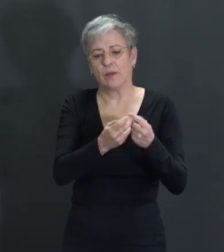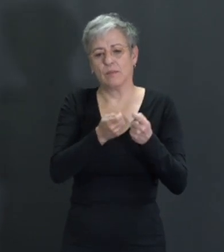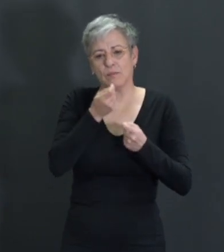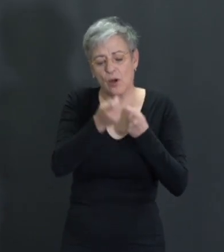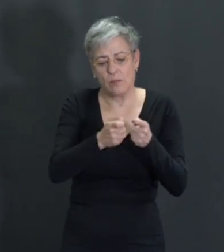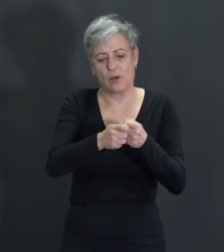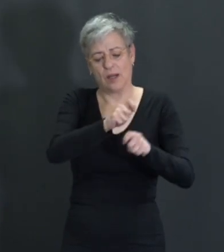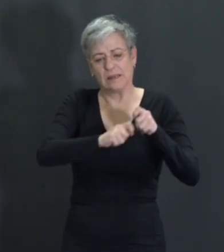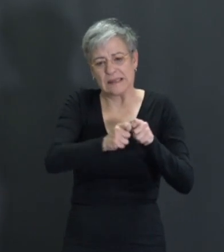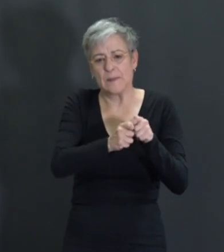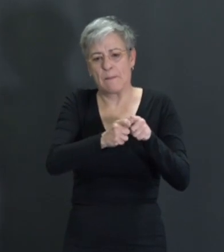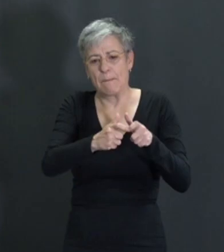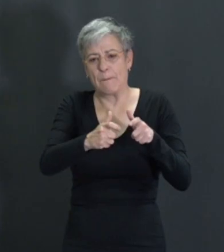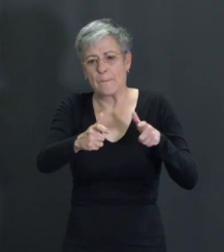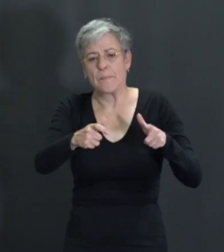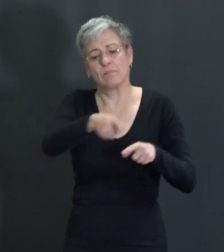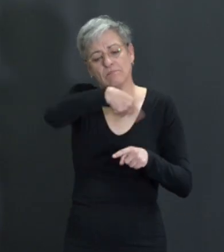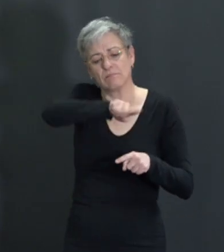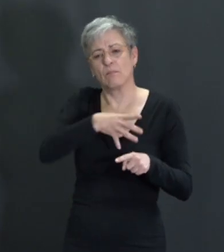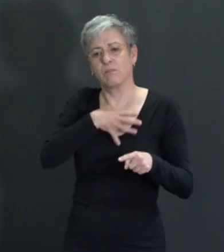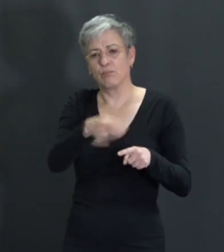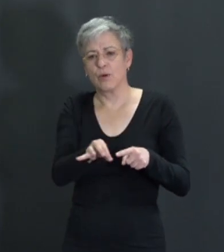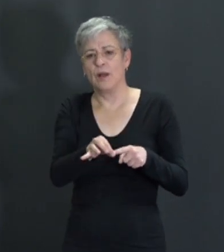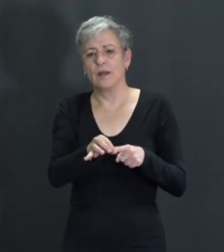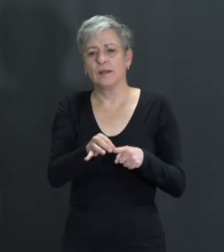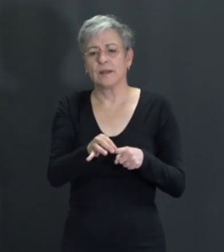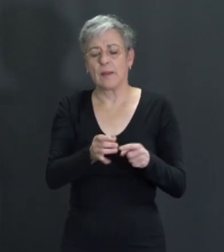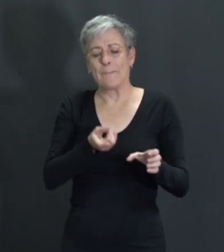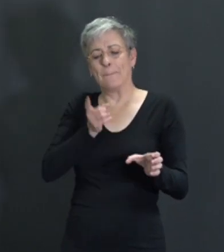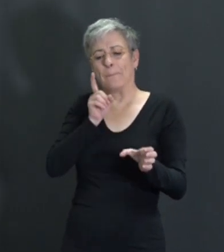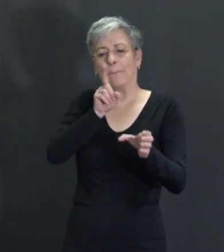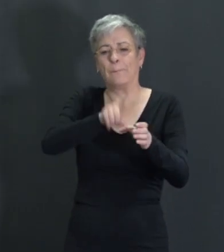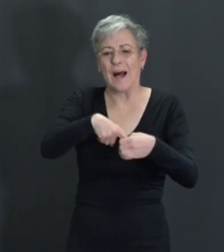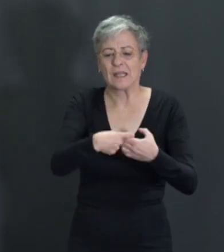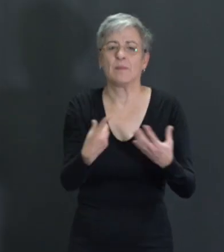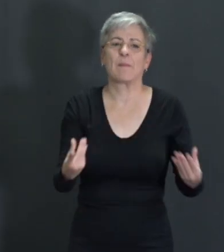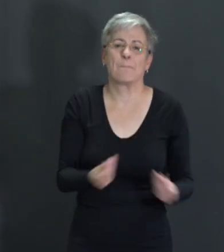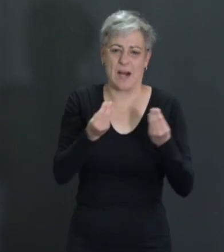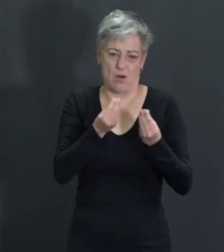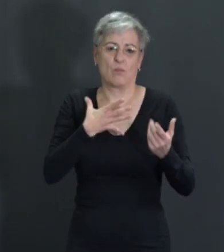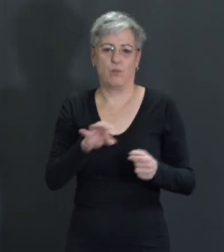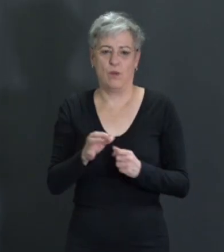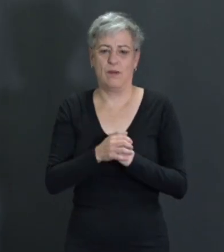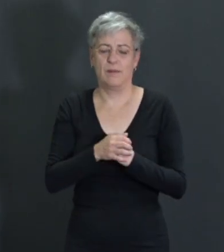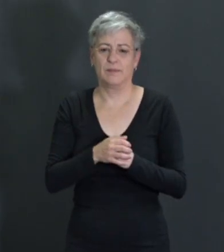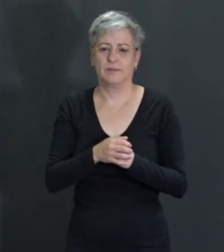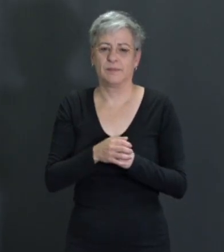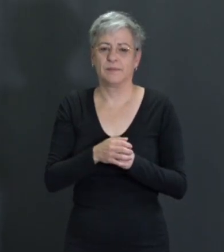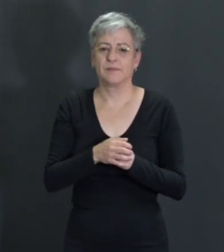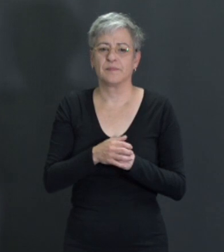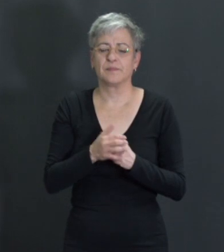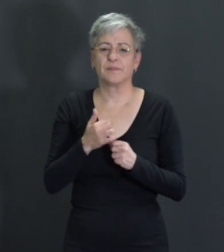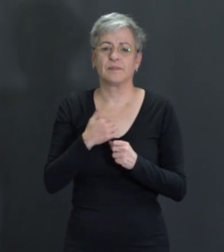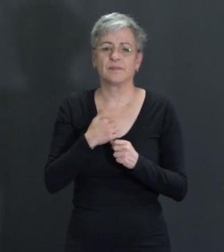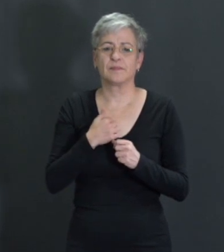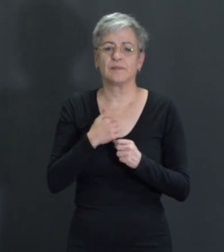crecimiento por el cual ellos y ellas puedan participar mejor, ¿no? Eso por una parte, pero